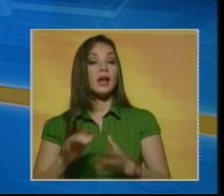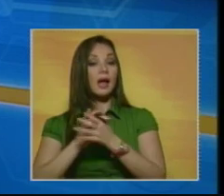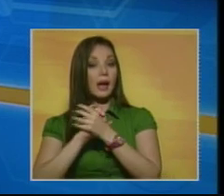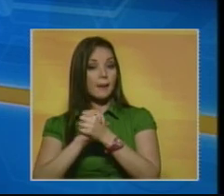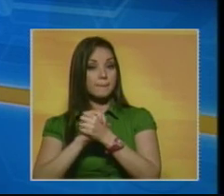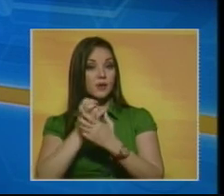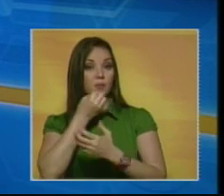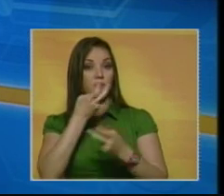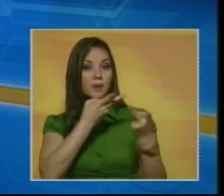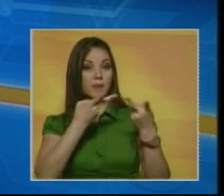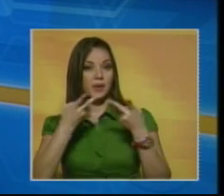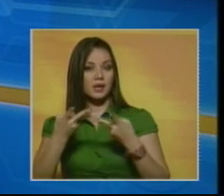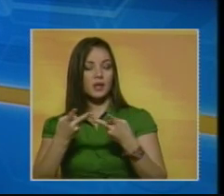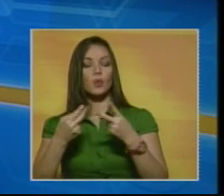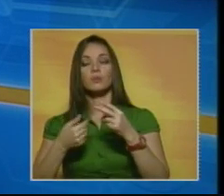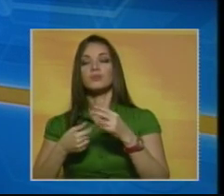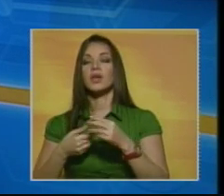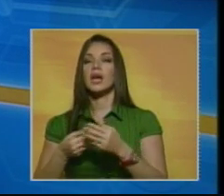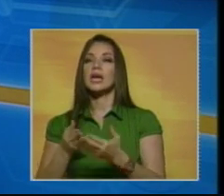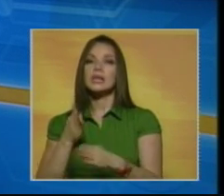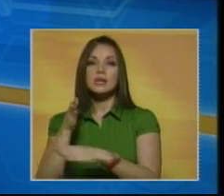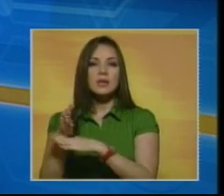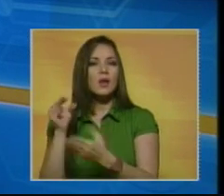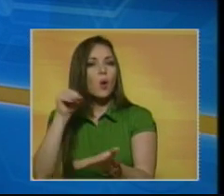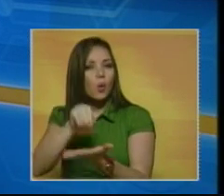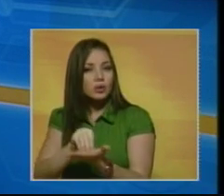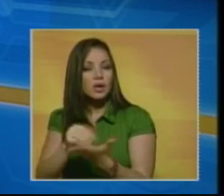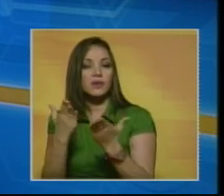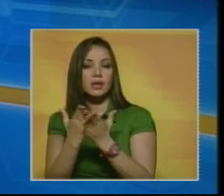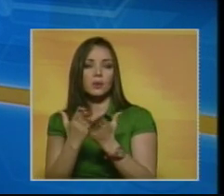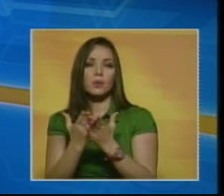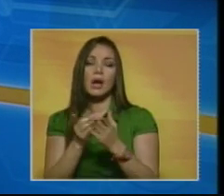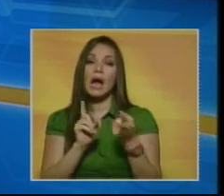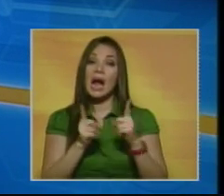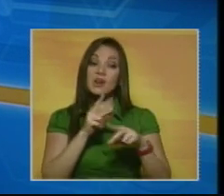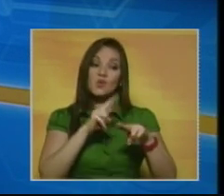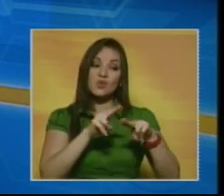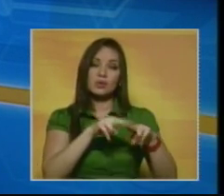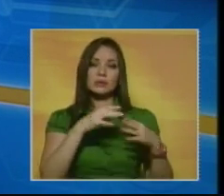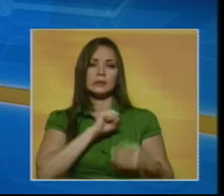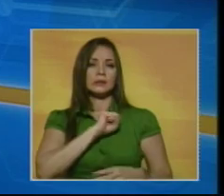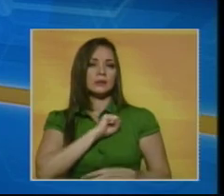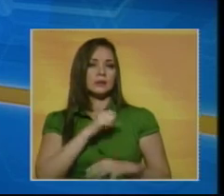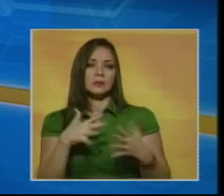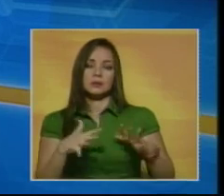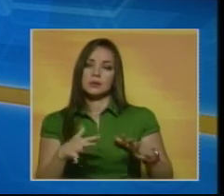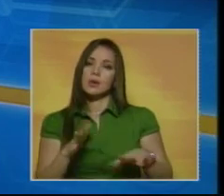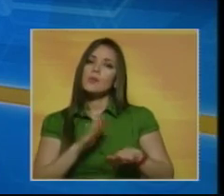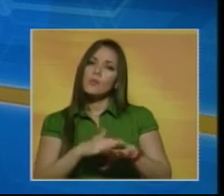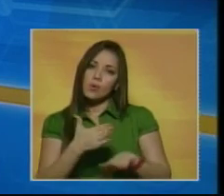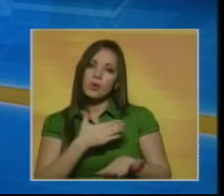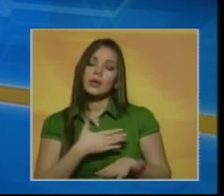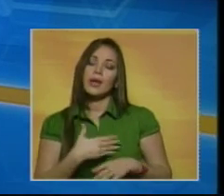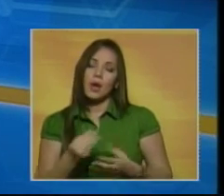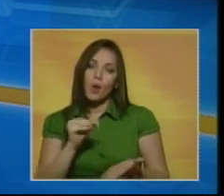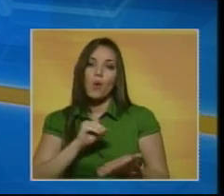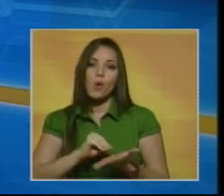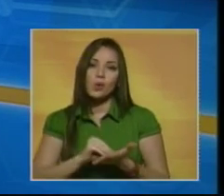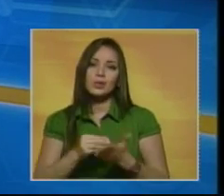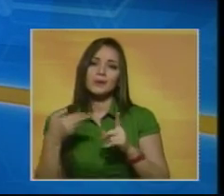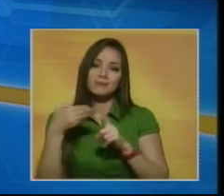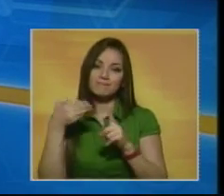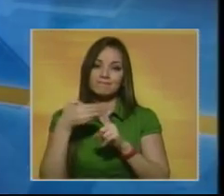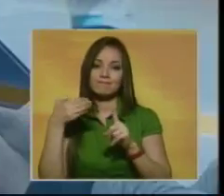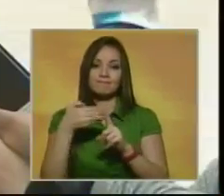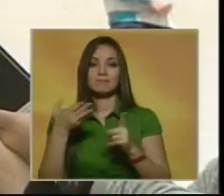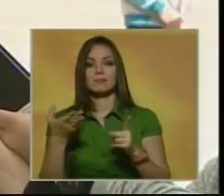Amigos, bienvenidos. Regresar al colegio se convierte en un momento de mucha tensión para algunos niños quienes temen ser o volver a convertirse en blanco